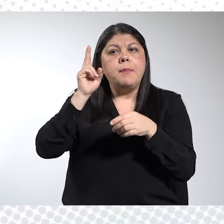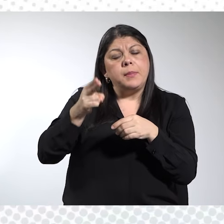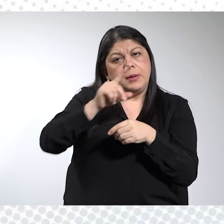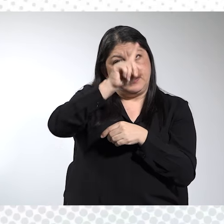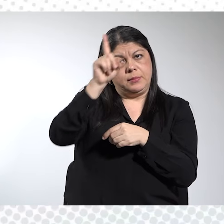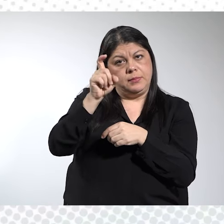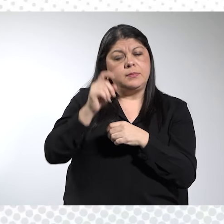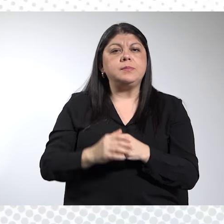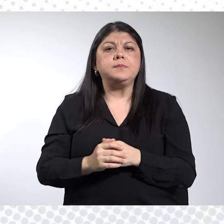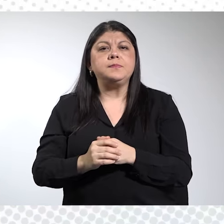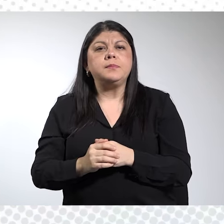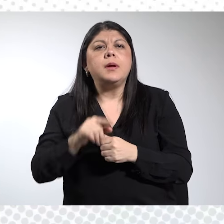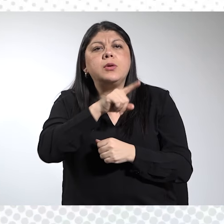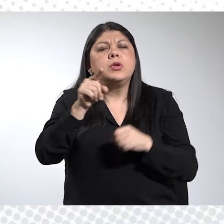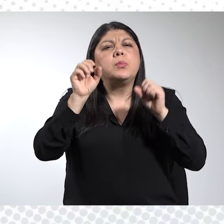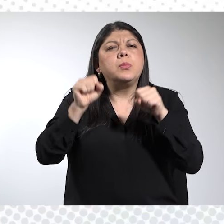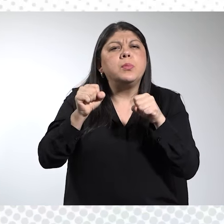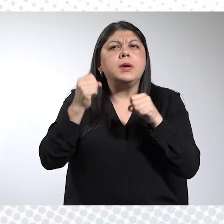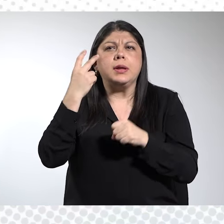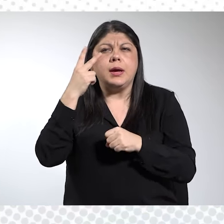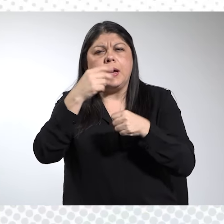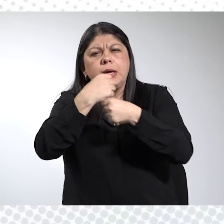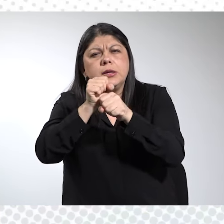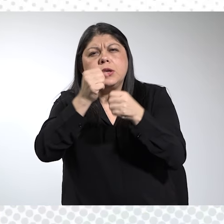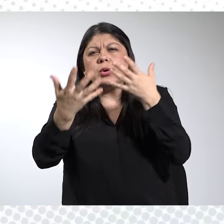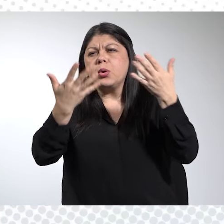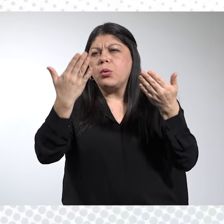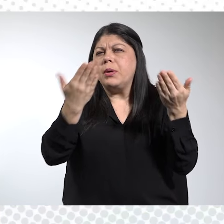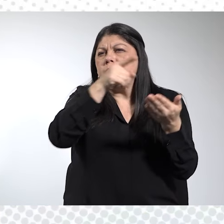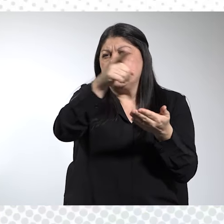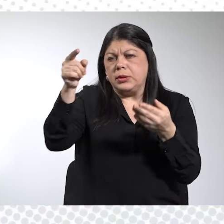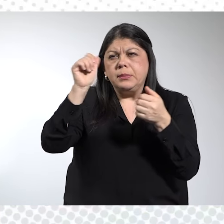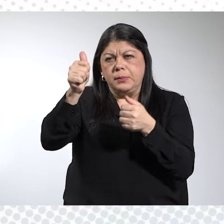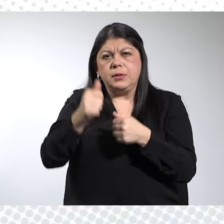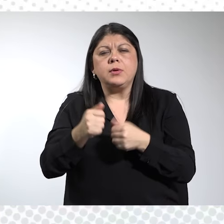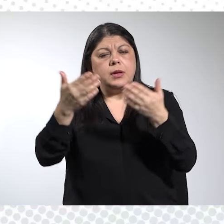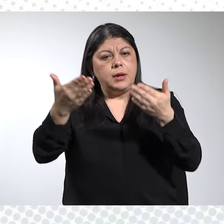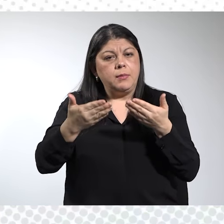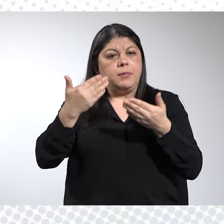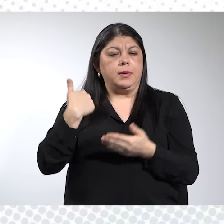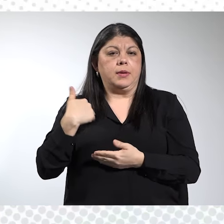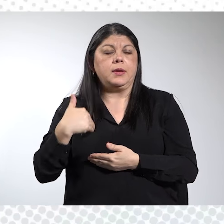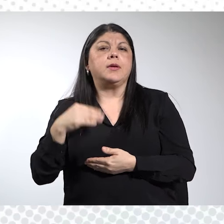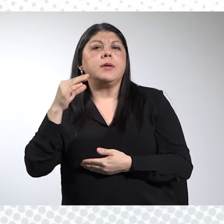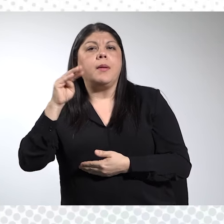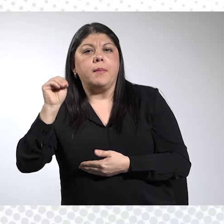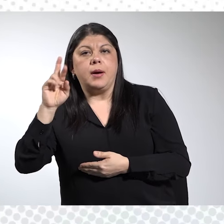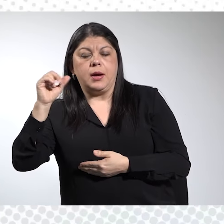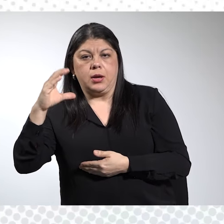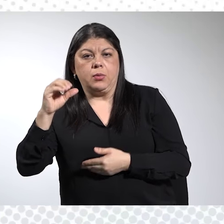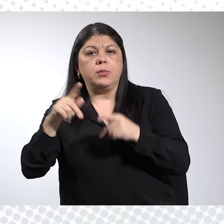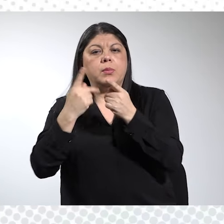les harán las mismas preguntas para que usted pueda hacer sus propias comparaciones. Le damos la bienvenida al